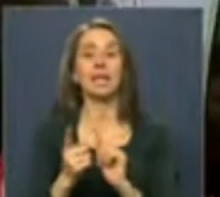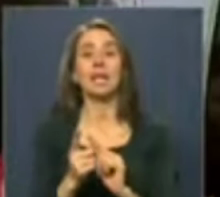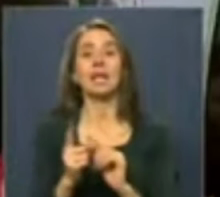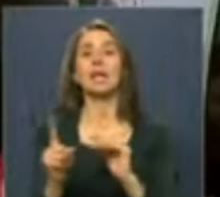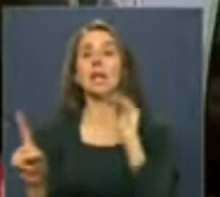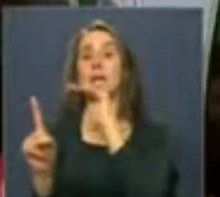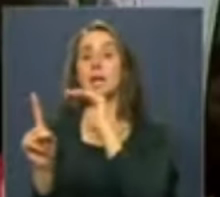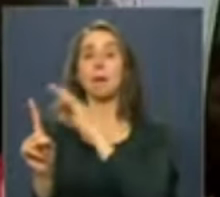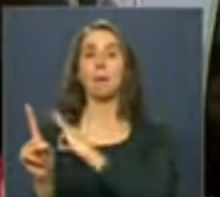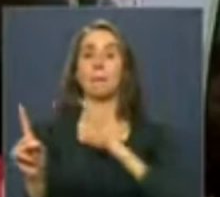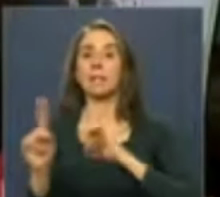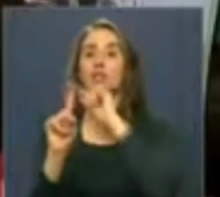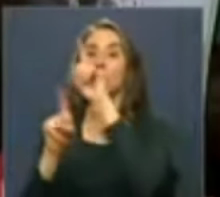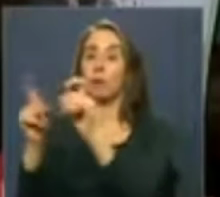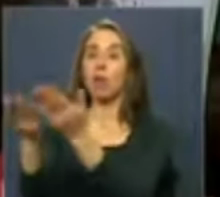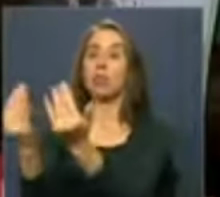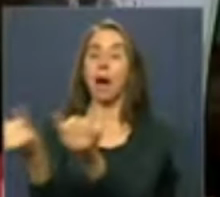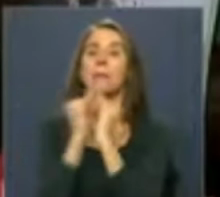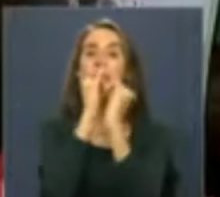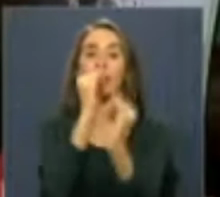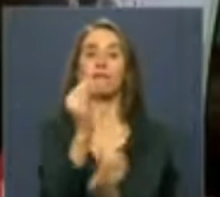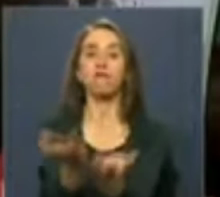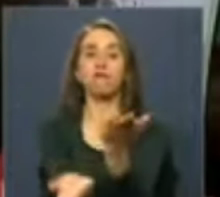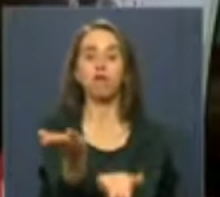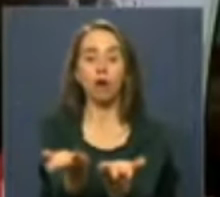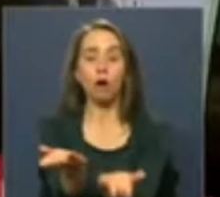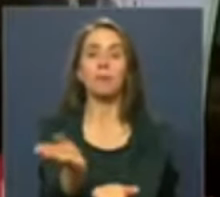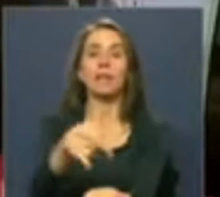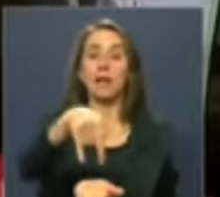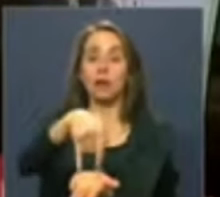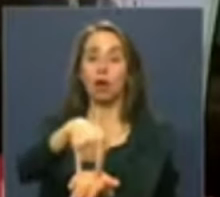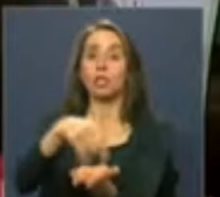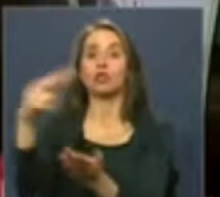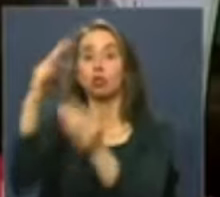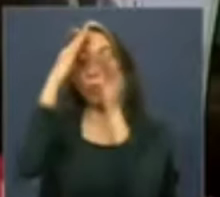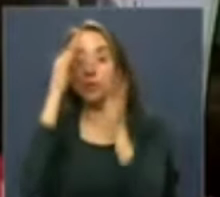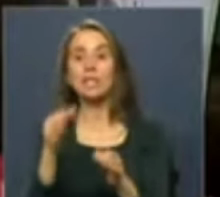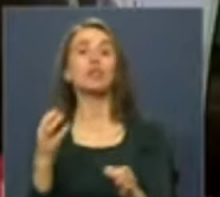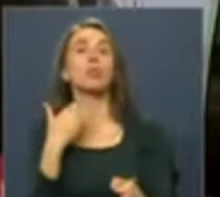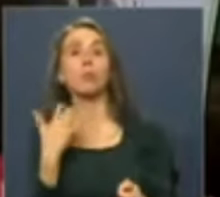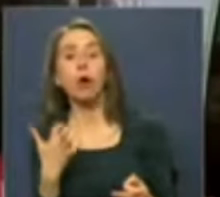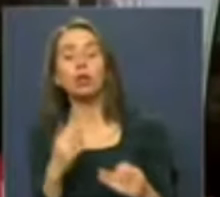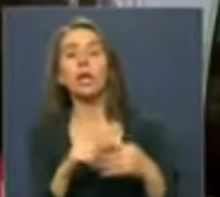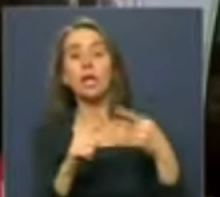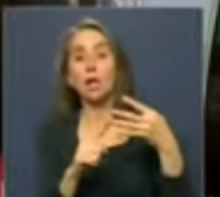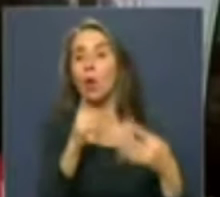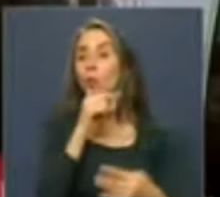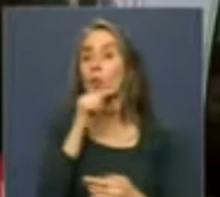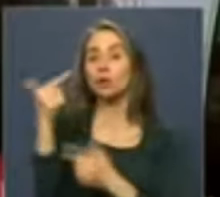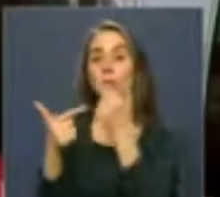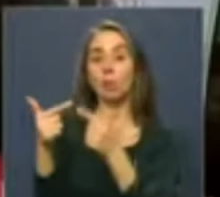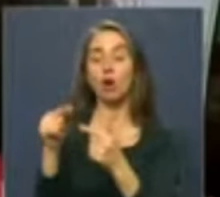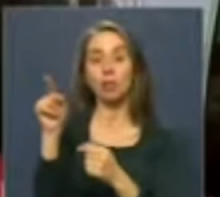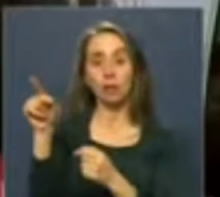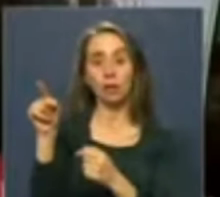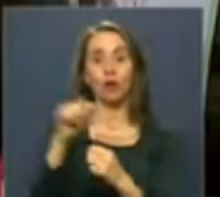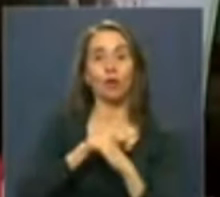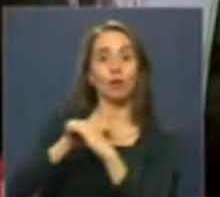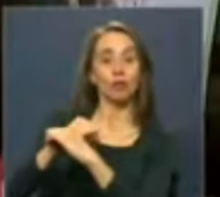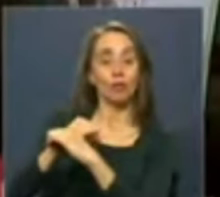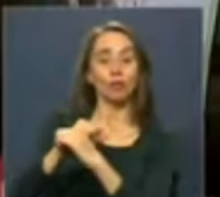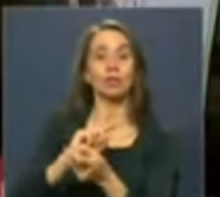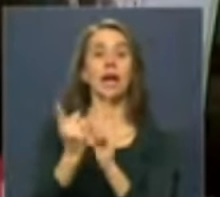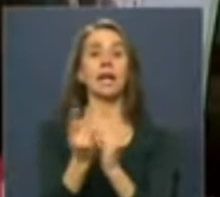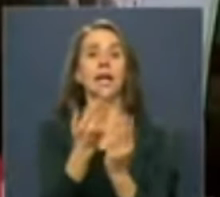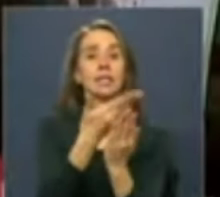constitución y a las leyes en demasiadas audiciones en lugar de interpelar a un ministro para que rinda cuenta ante el congreso de sus decisiones